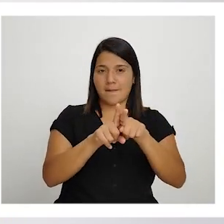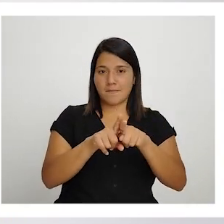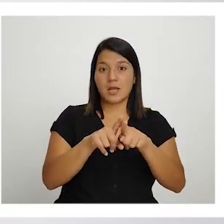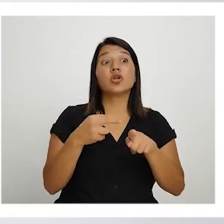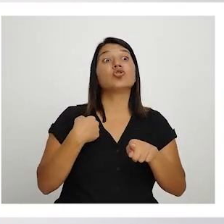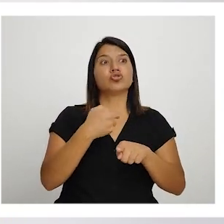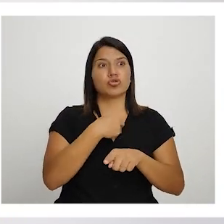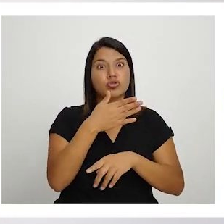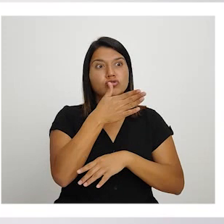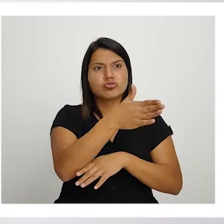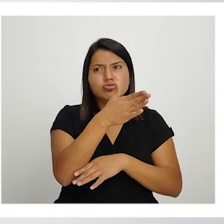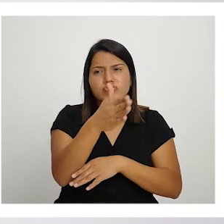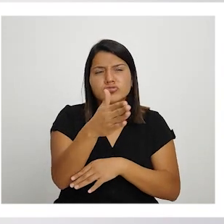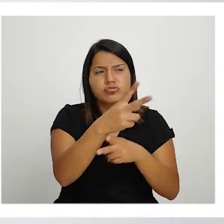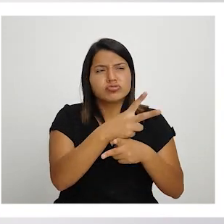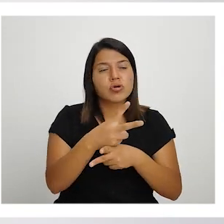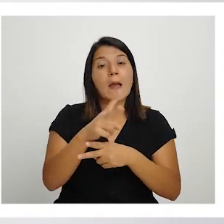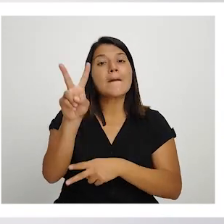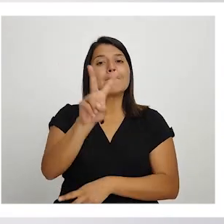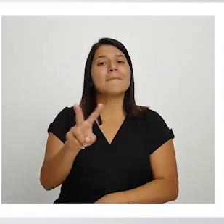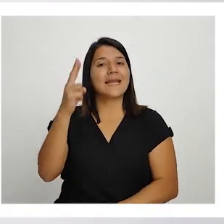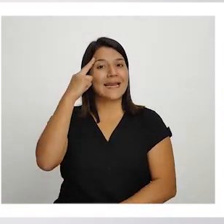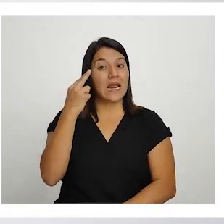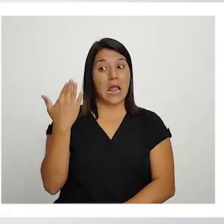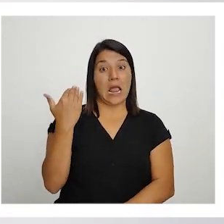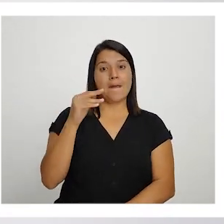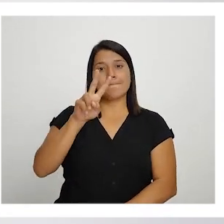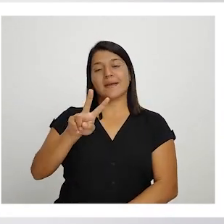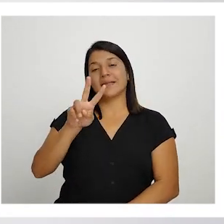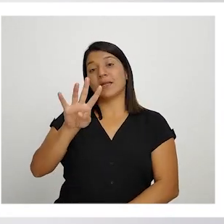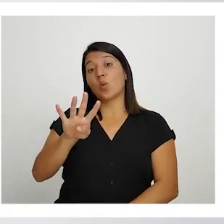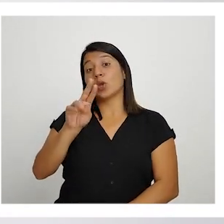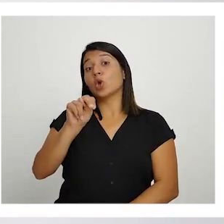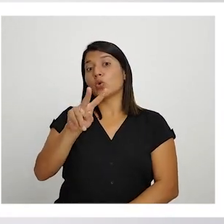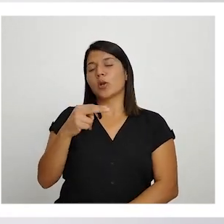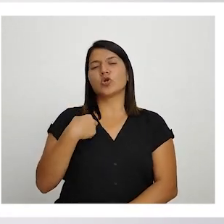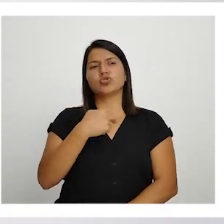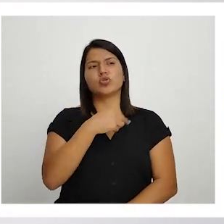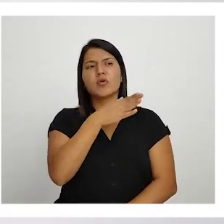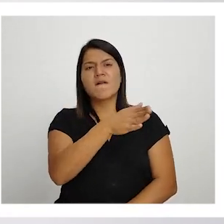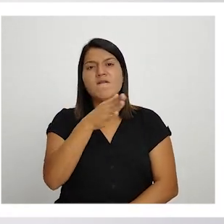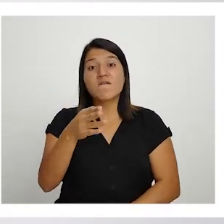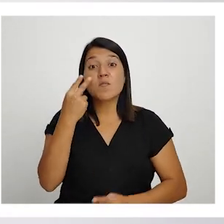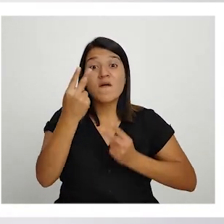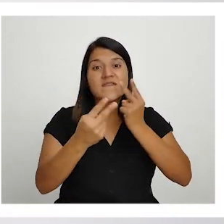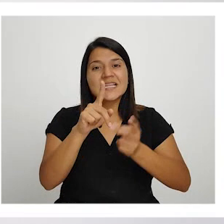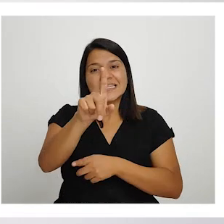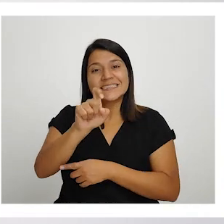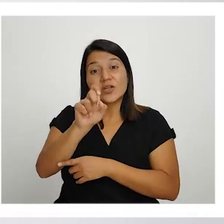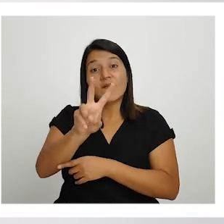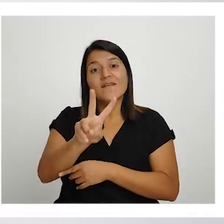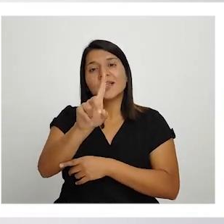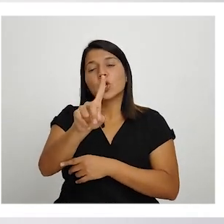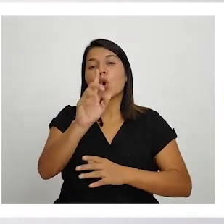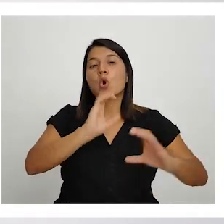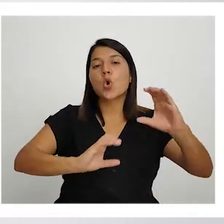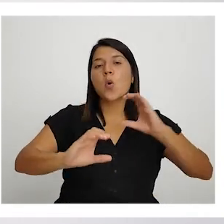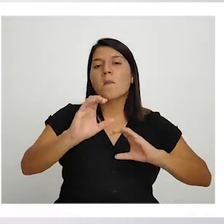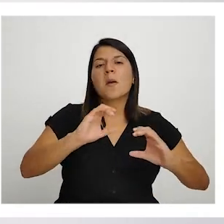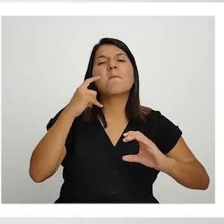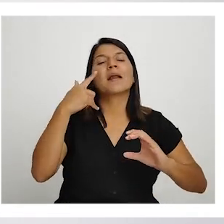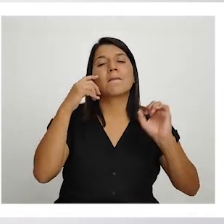otra vez, fue el Viernes Negro, el pasado 24 de noviembre, donde visitamos 121 comercios para